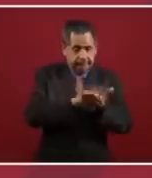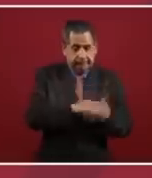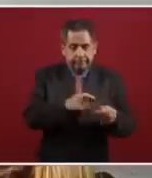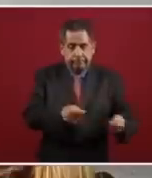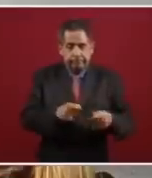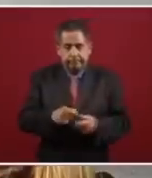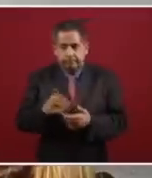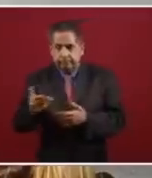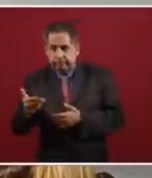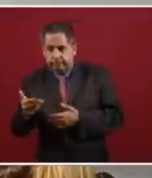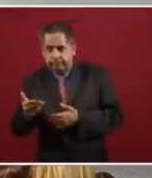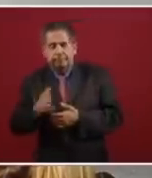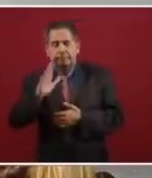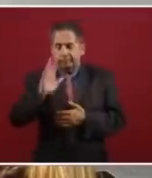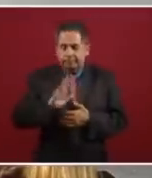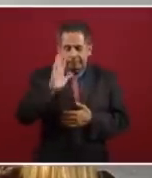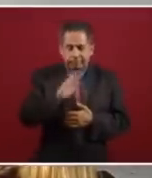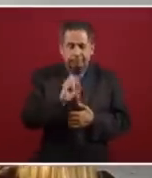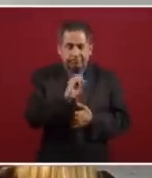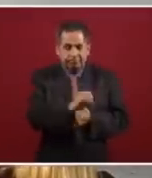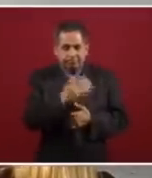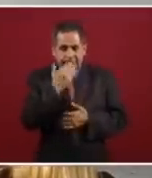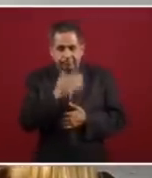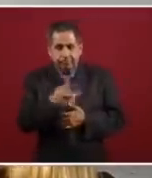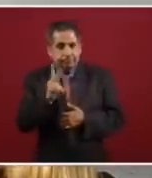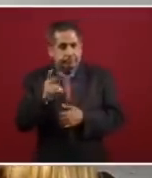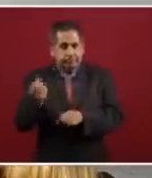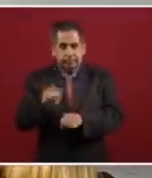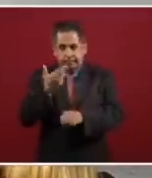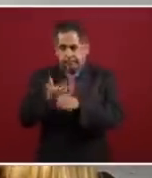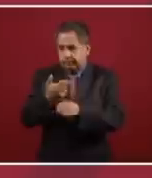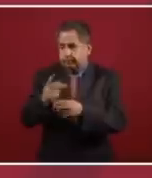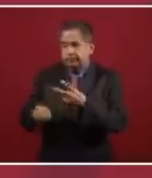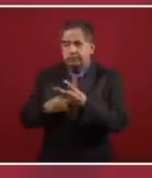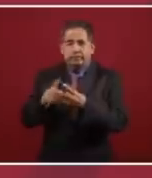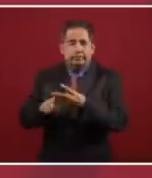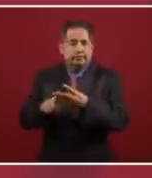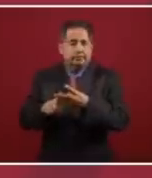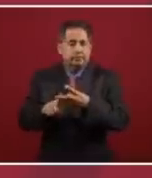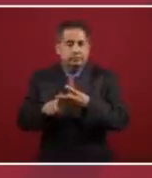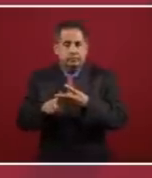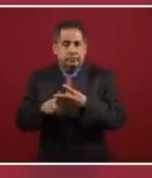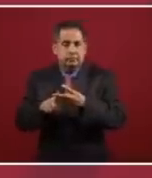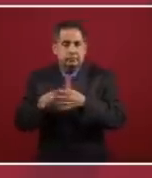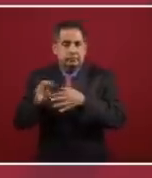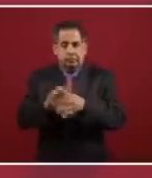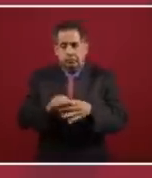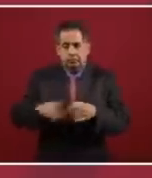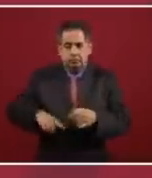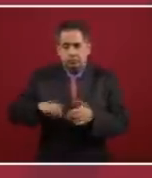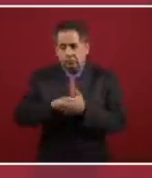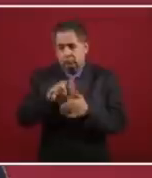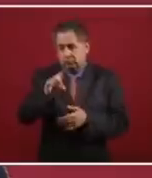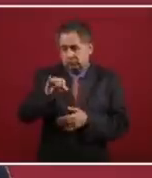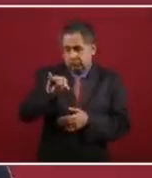puede haber disminución. En el caso de secretarías o dependencias como el